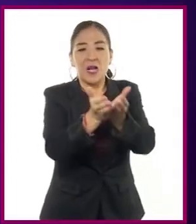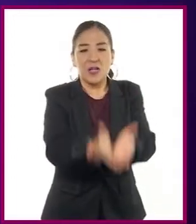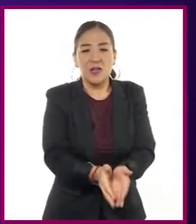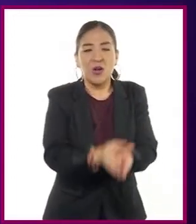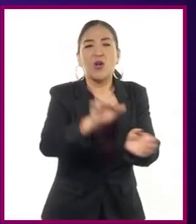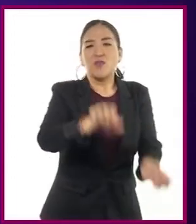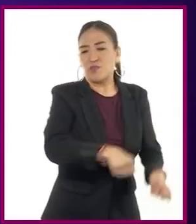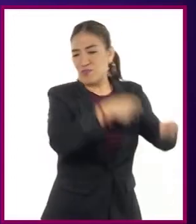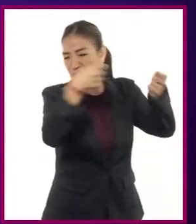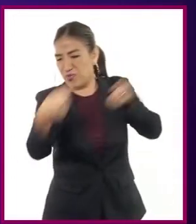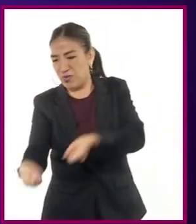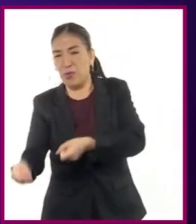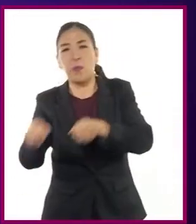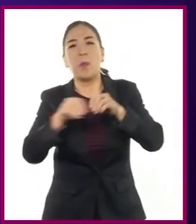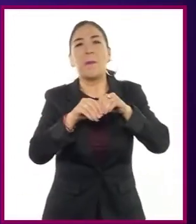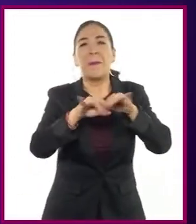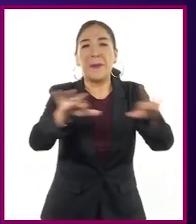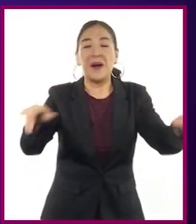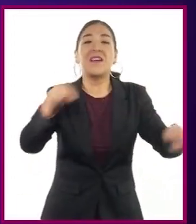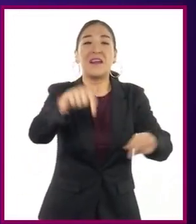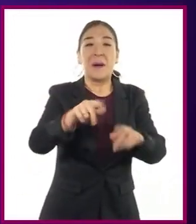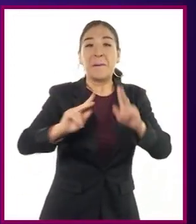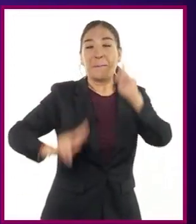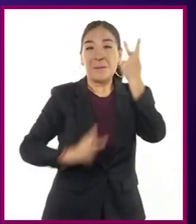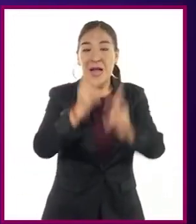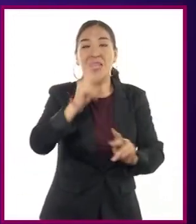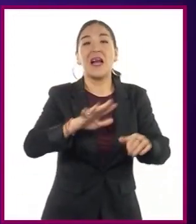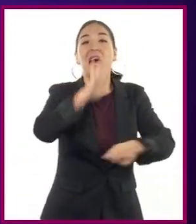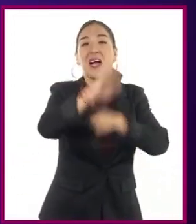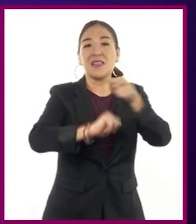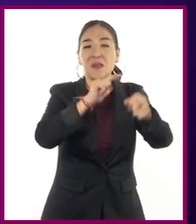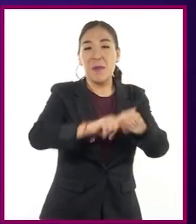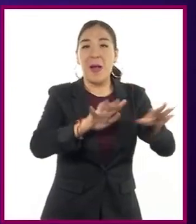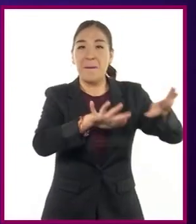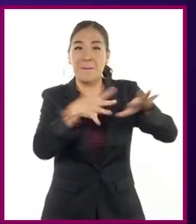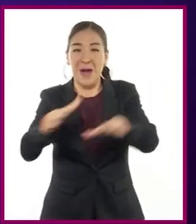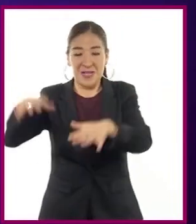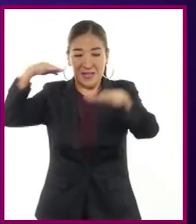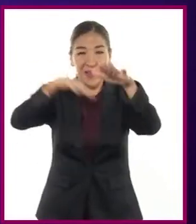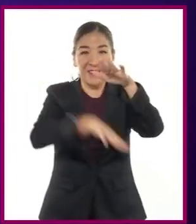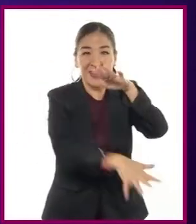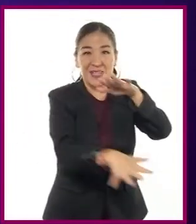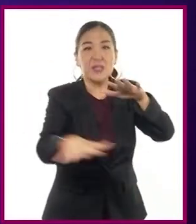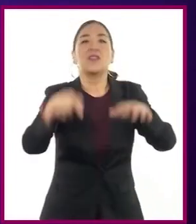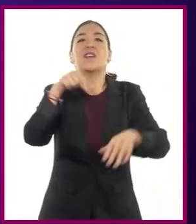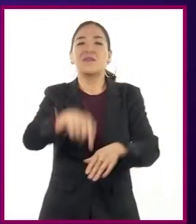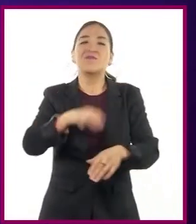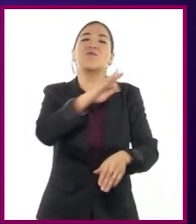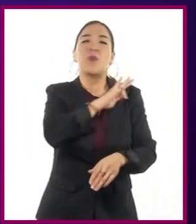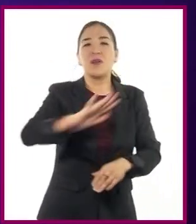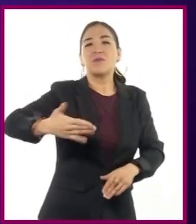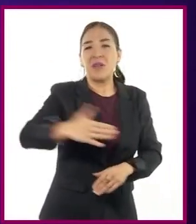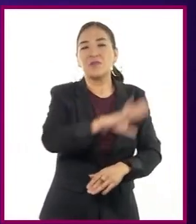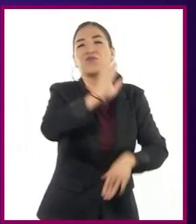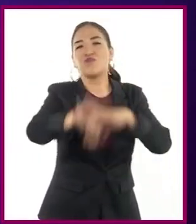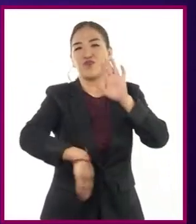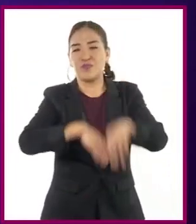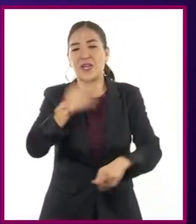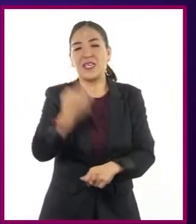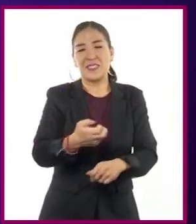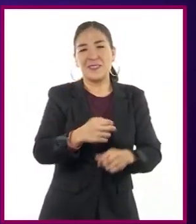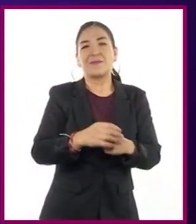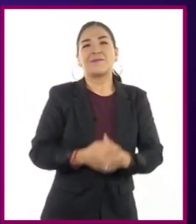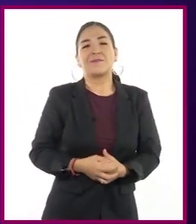que provoca que gran cantidad de plantas y animales marinos mueran y se ocasione un daño irreversible al ecosistema.